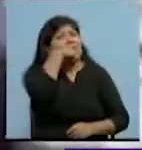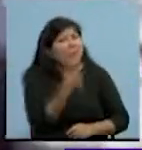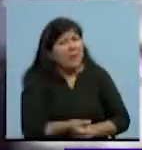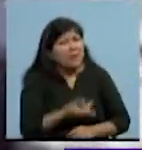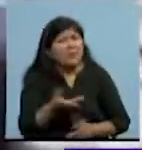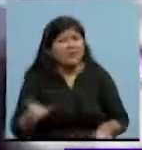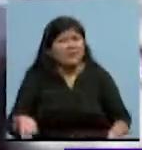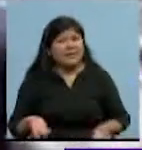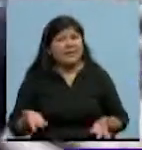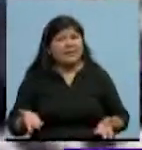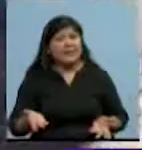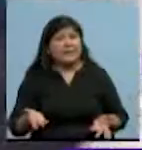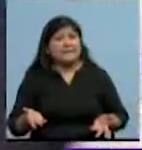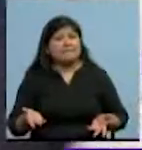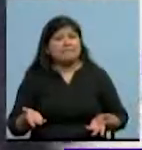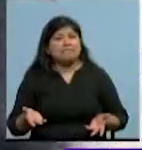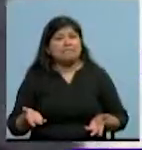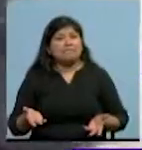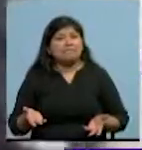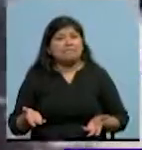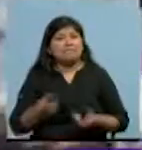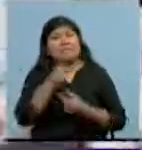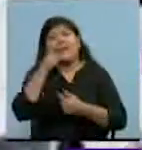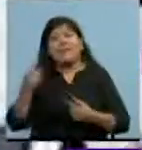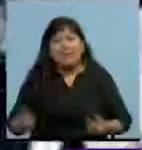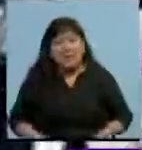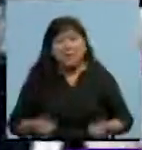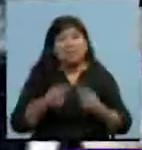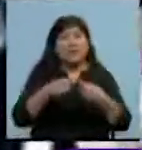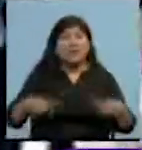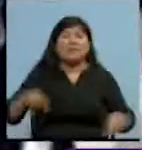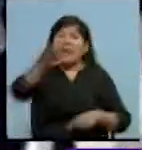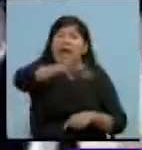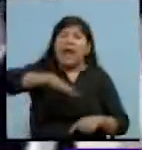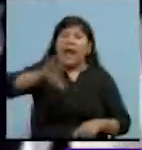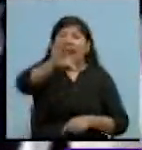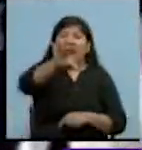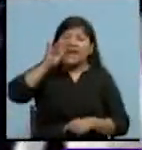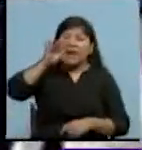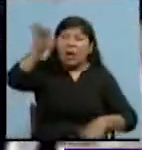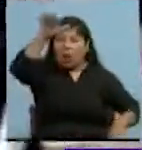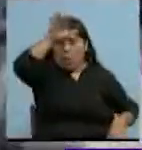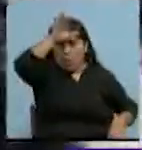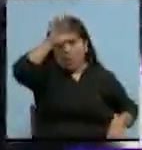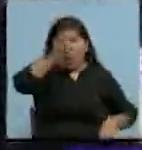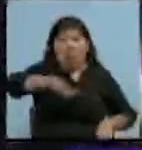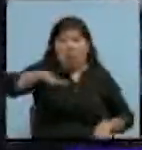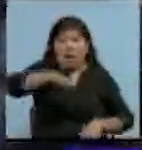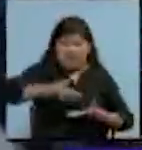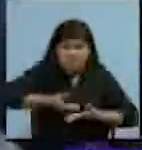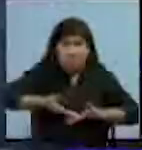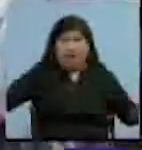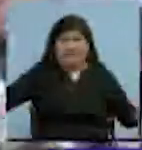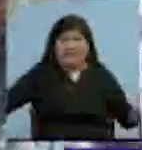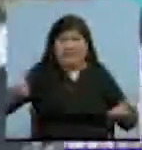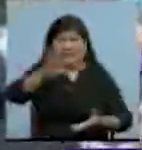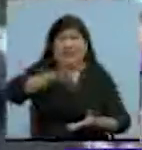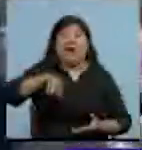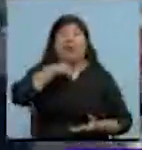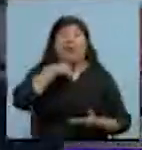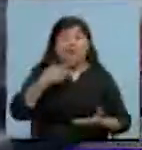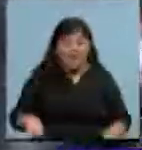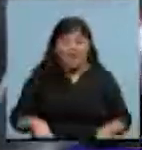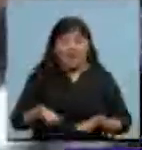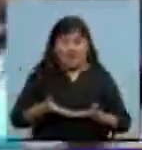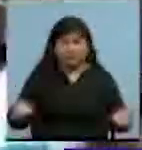qué se siente de que el gobierno haya elegido Humahuaca para el punto de encuentro. No, espectacular, es una forma de promocionar y dar a conocer lo nuestro, que es la quebrada de Humahuaca, y más